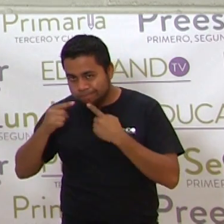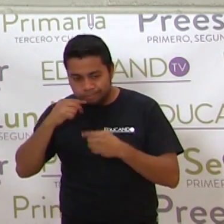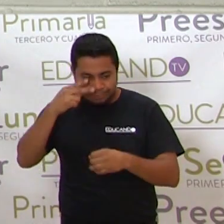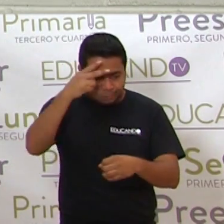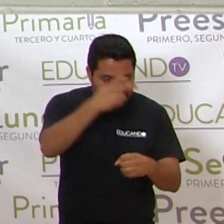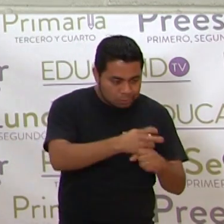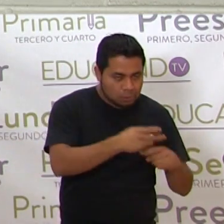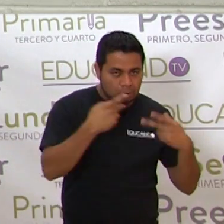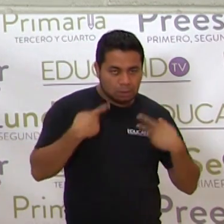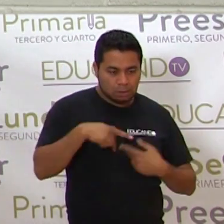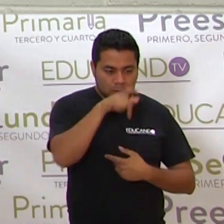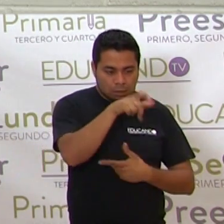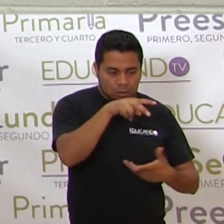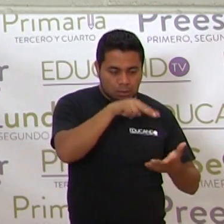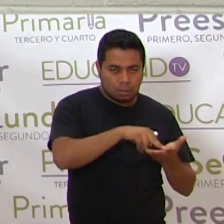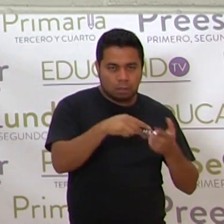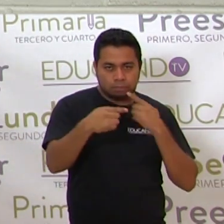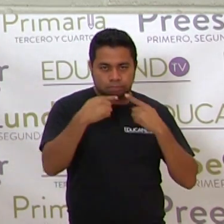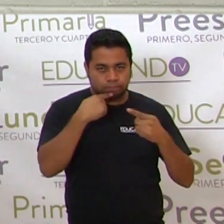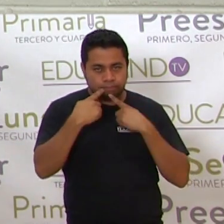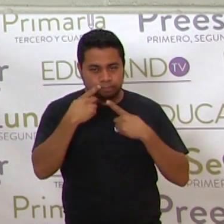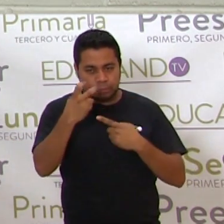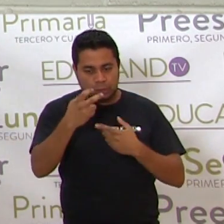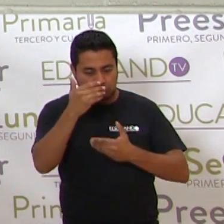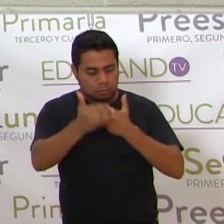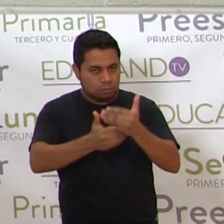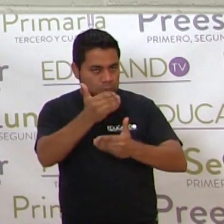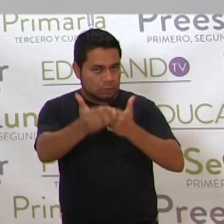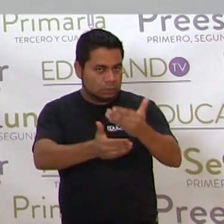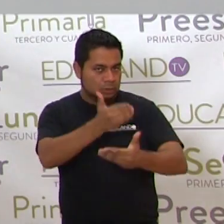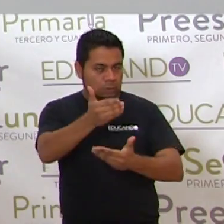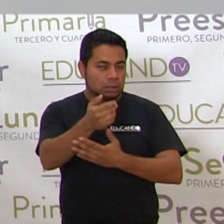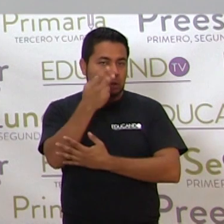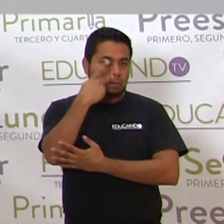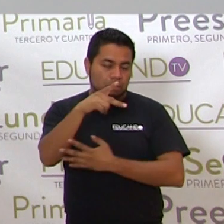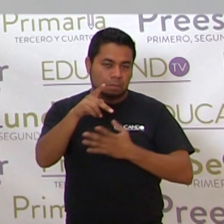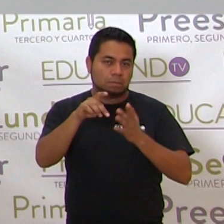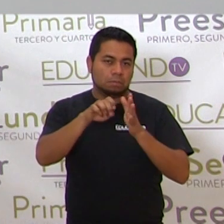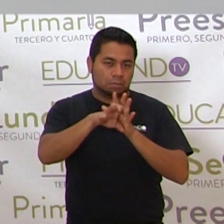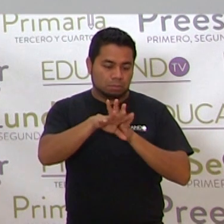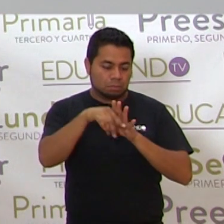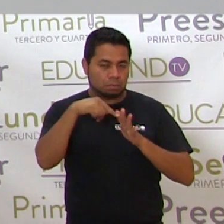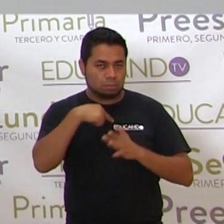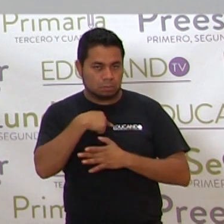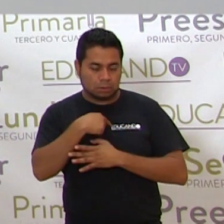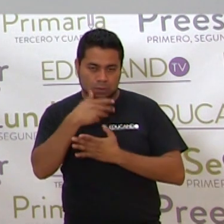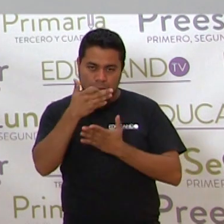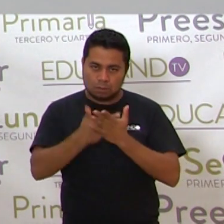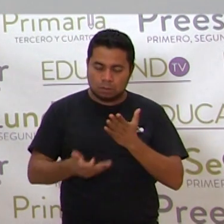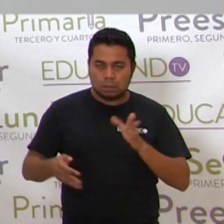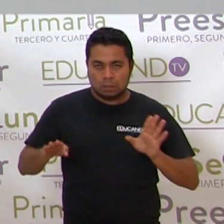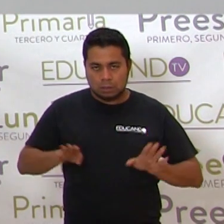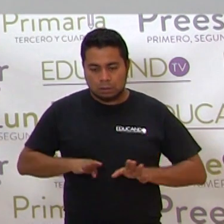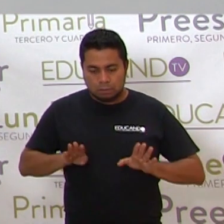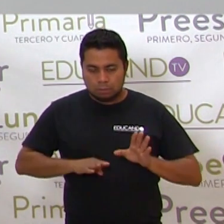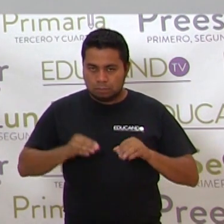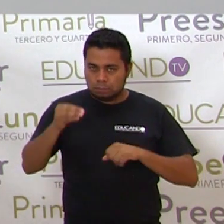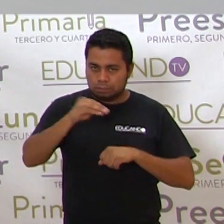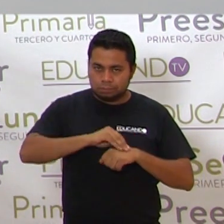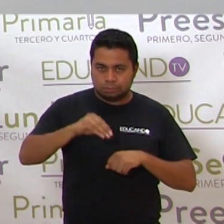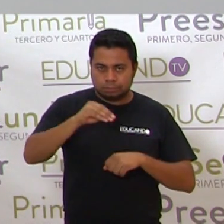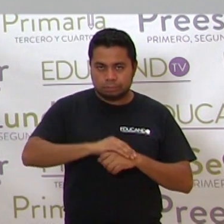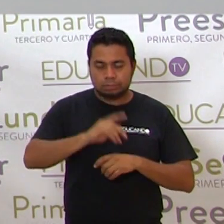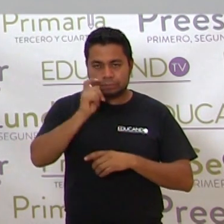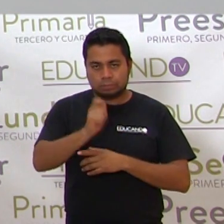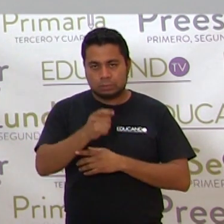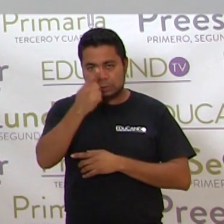con su diálogo, y así sucesivamente. Pero a nuestro ejemplo le hacen falta características, ¿bien?